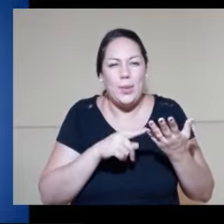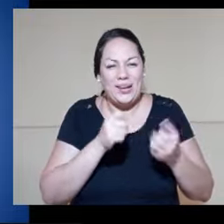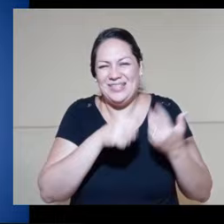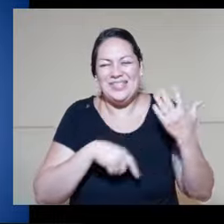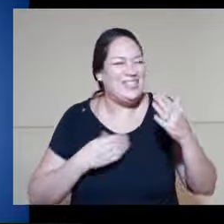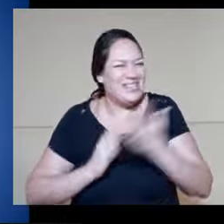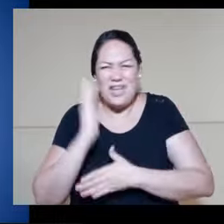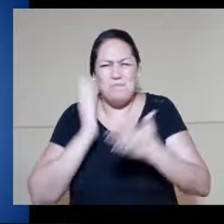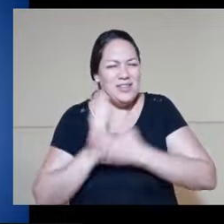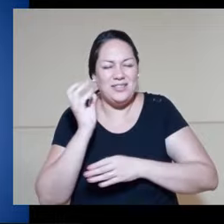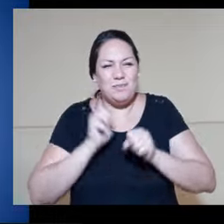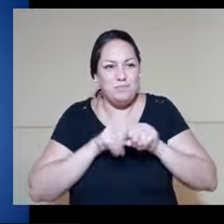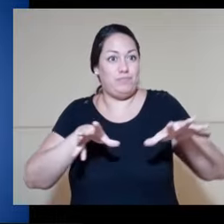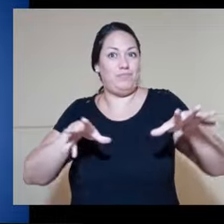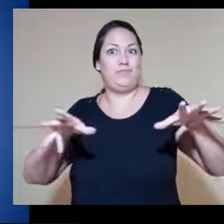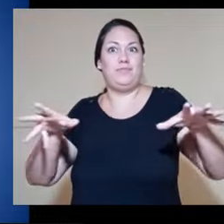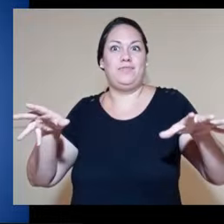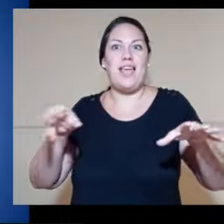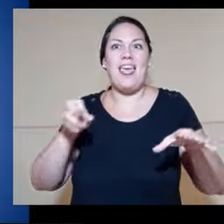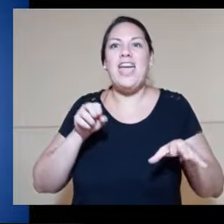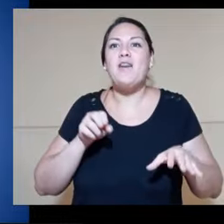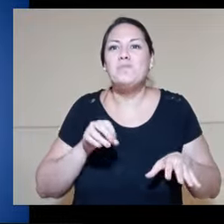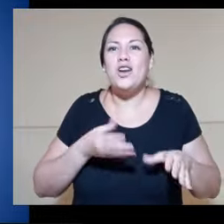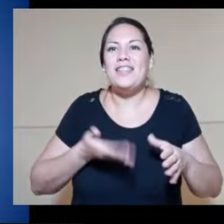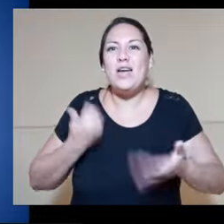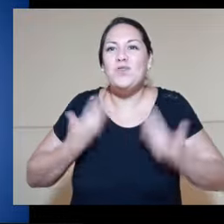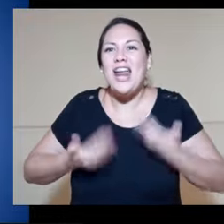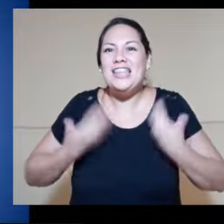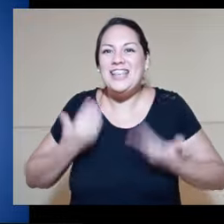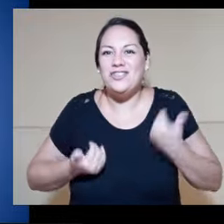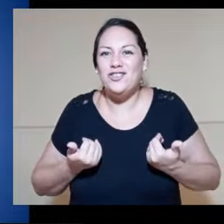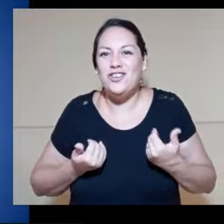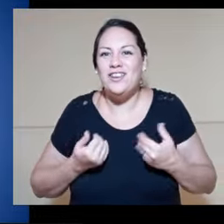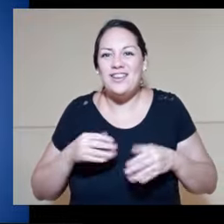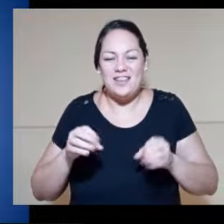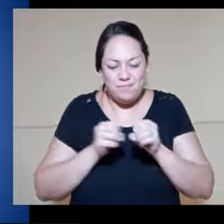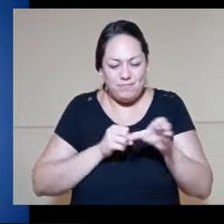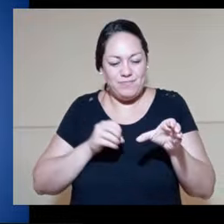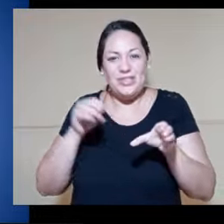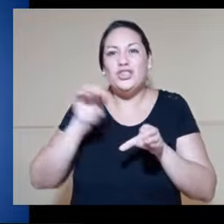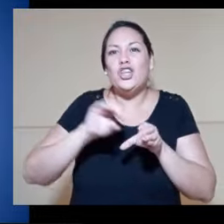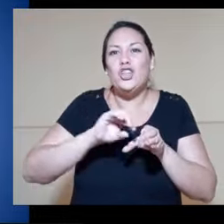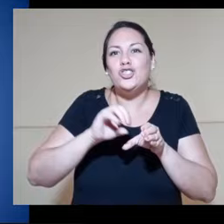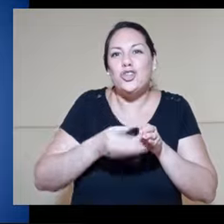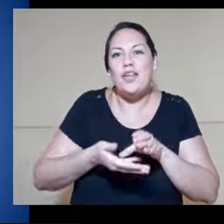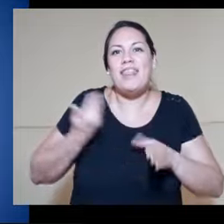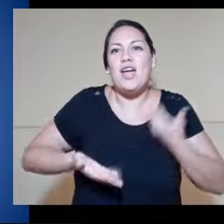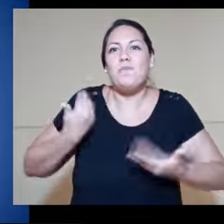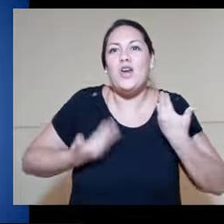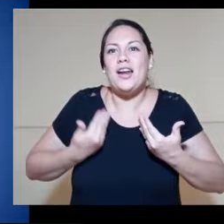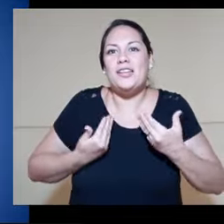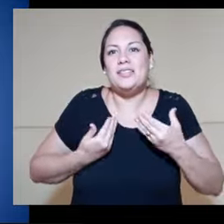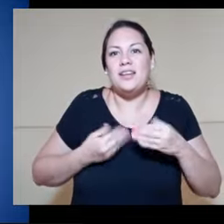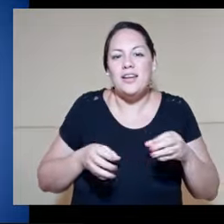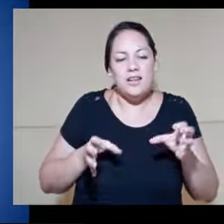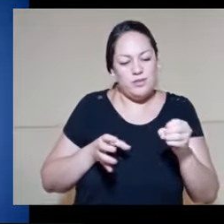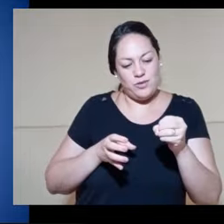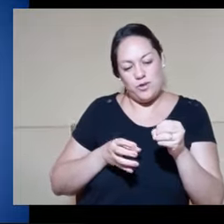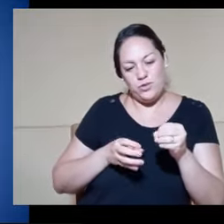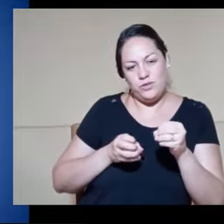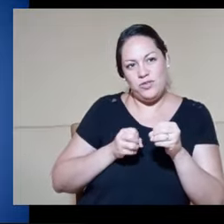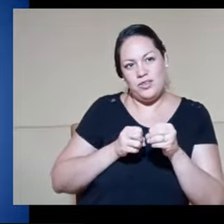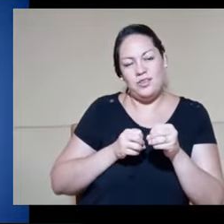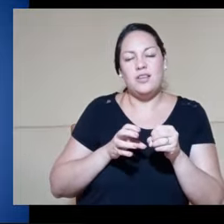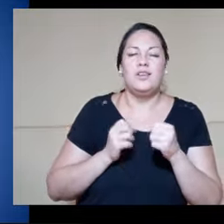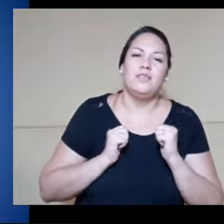para sentir, para todo, permanentemente está despolarizándose. Permanentemente está entrando el sodio,